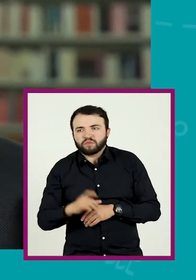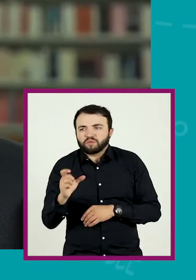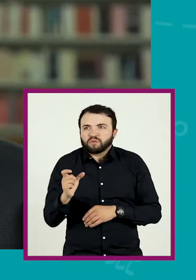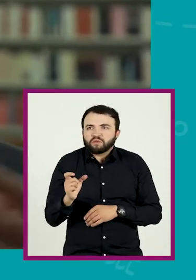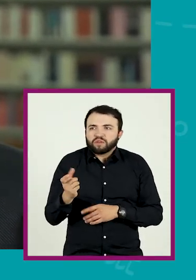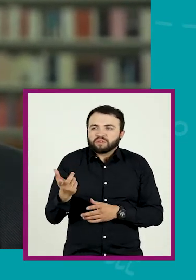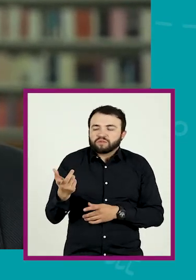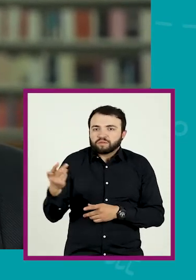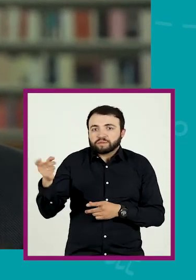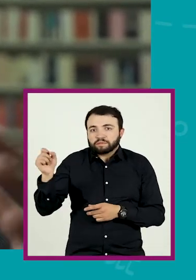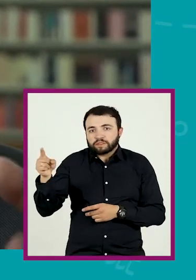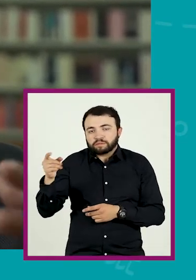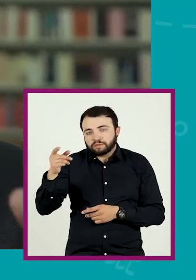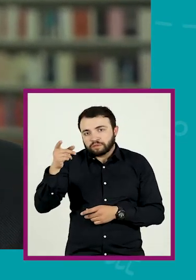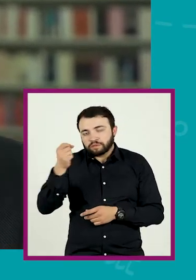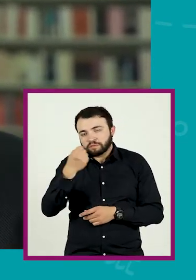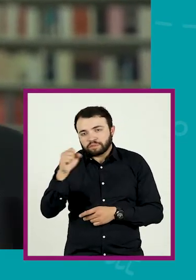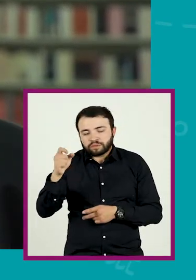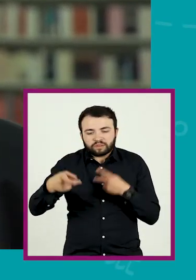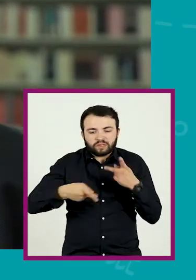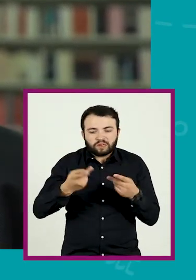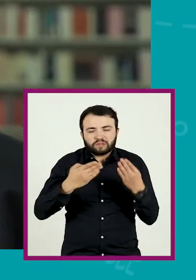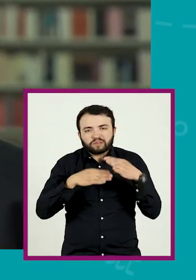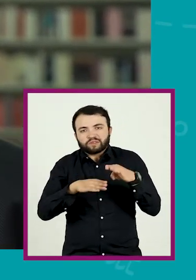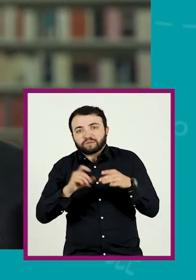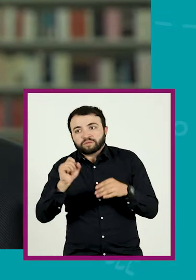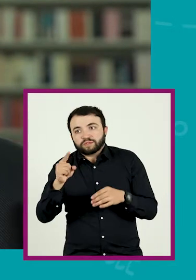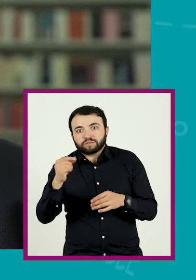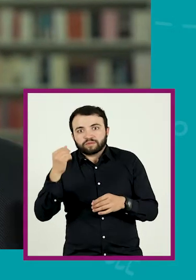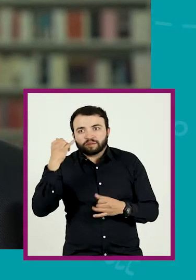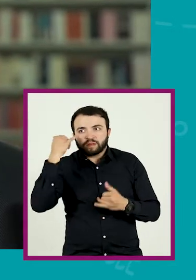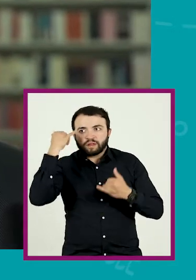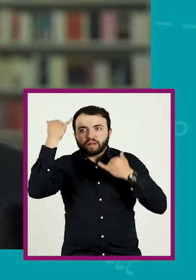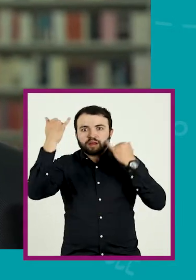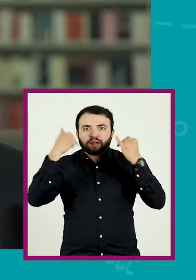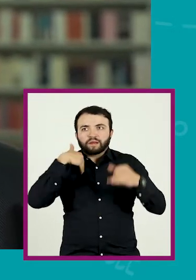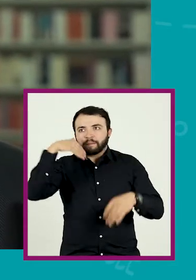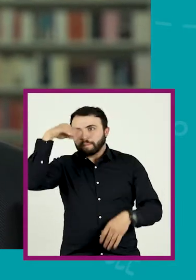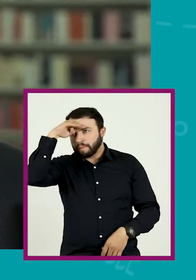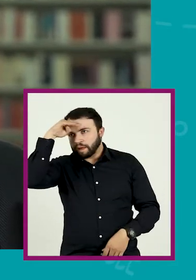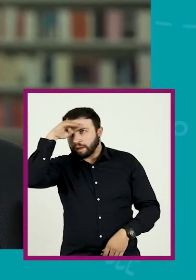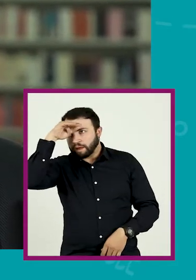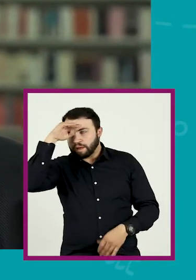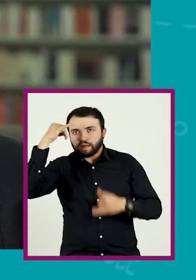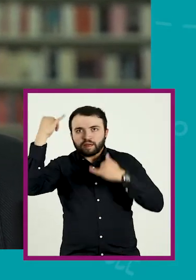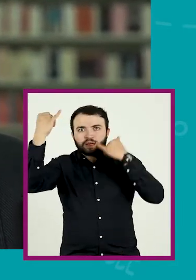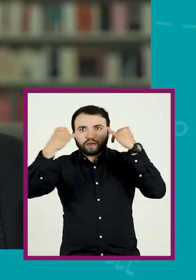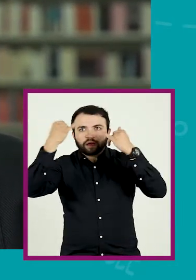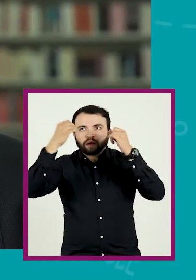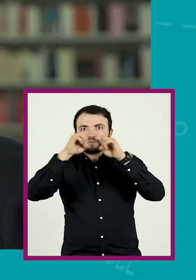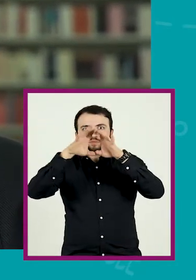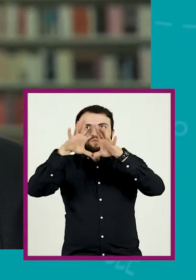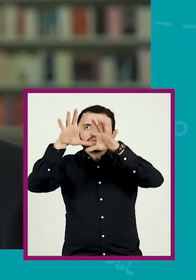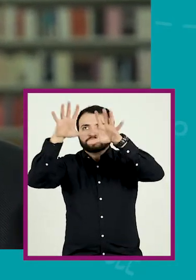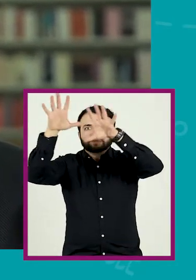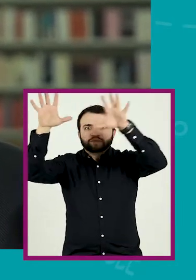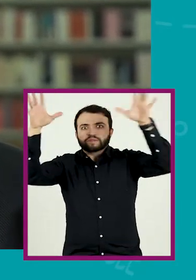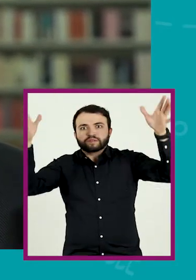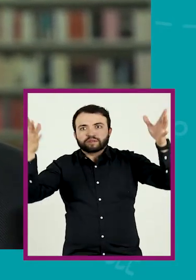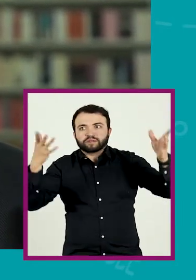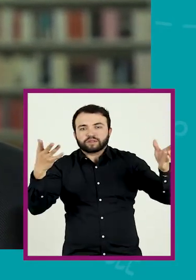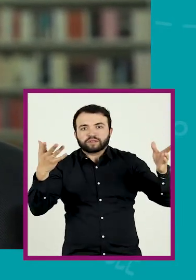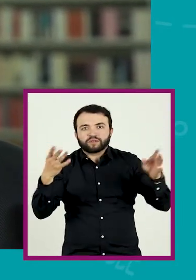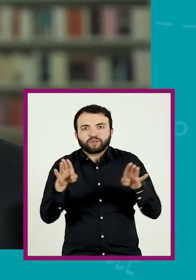esto, cuando el pensamiento vuela y vuela no más. Y el doctor Ricardo Vázquez es muy apropiado